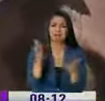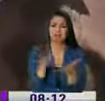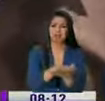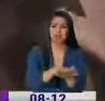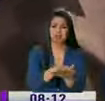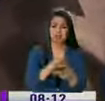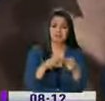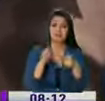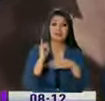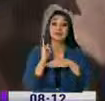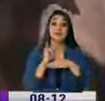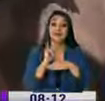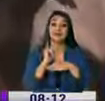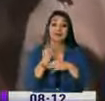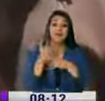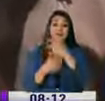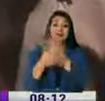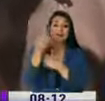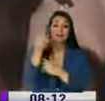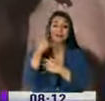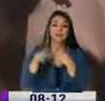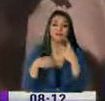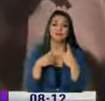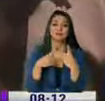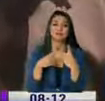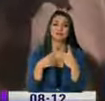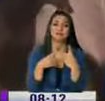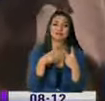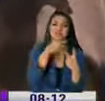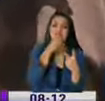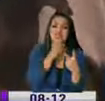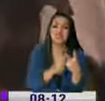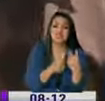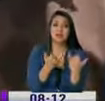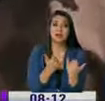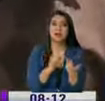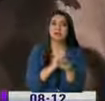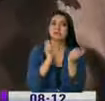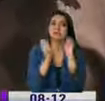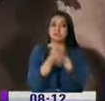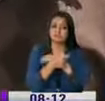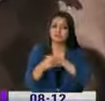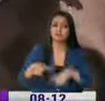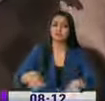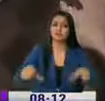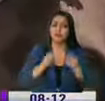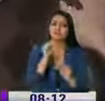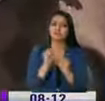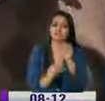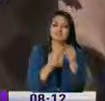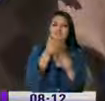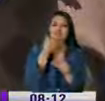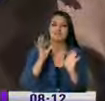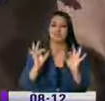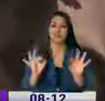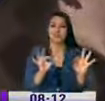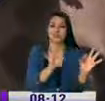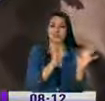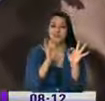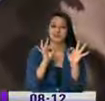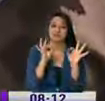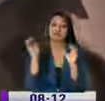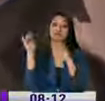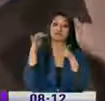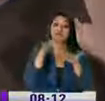la iglesia antigua está ahora transformada. El sitio se ha ido mejorando, que es una atracción